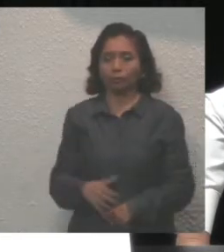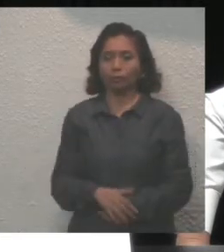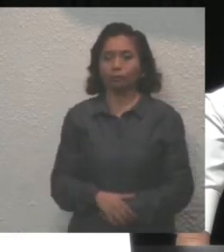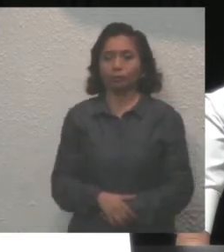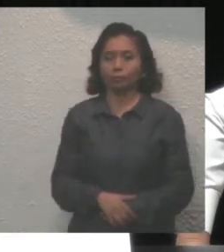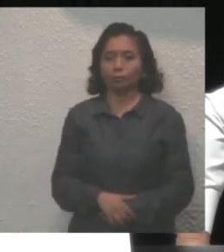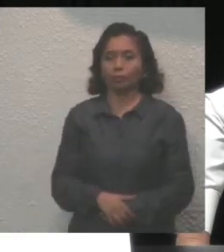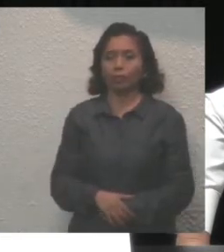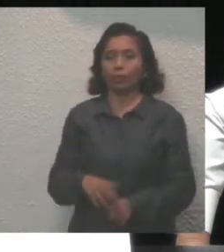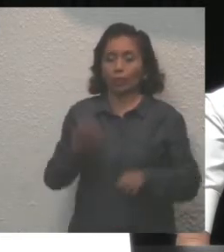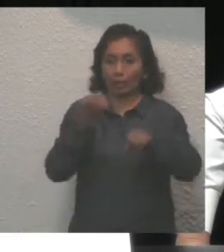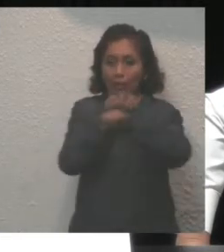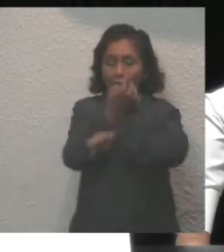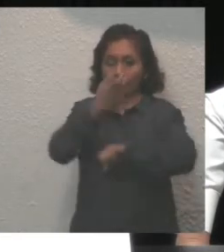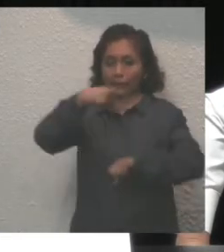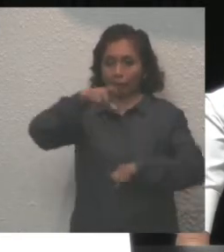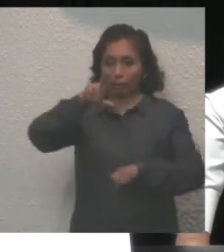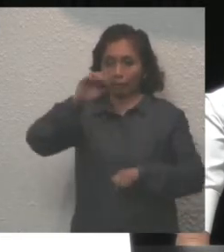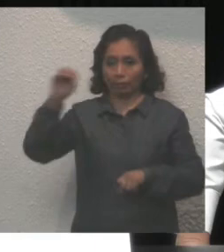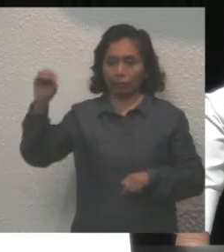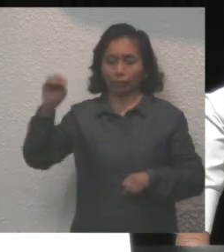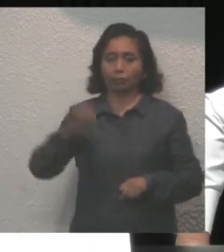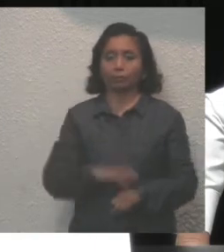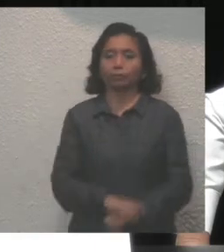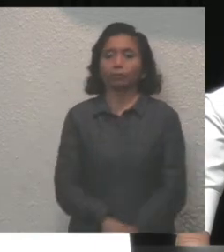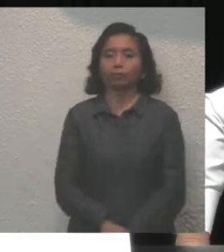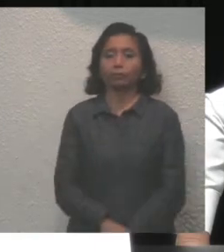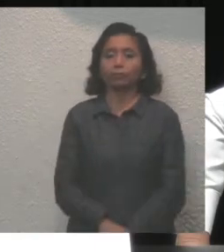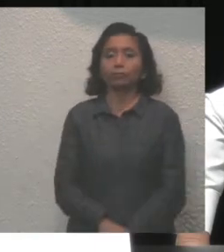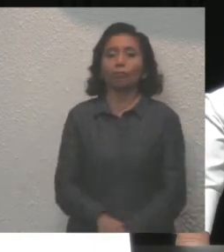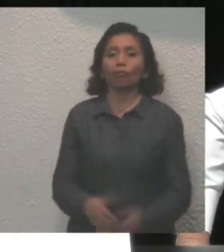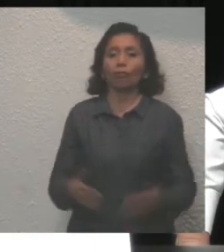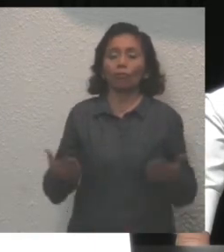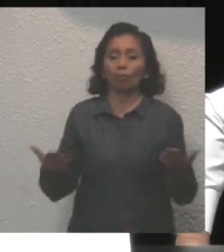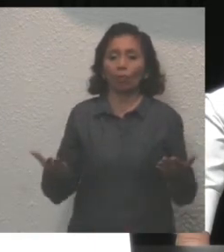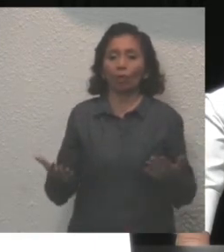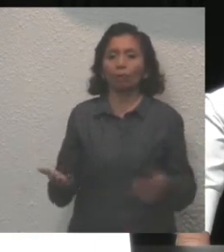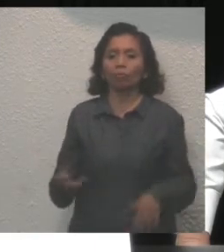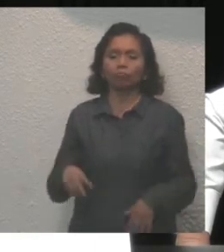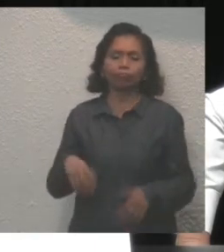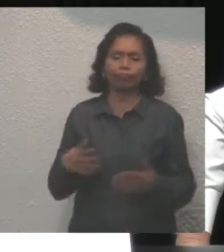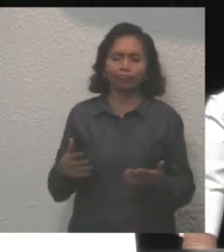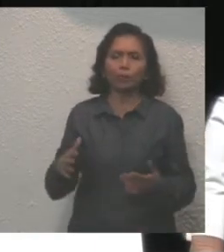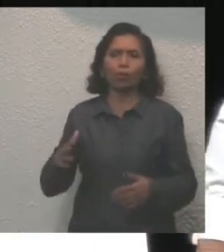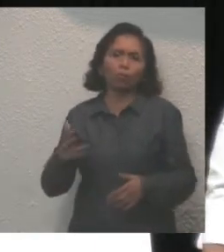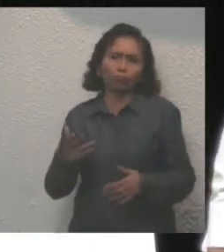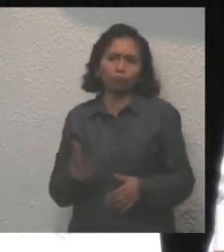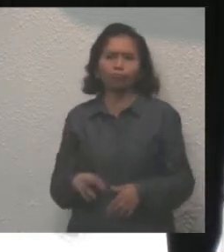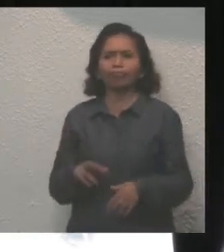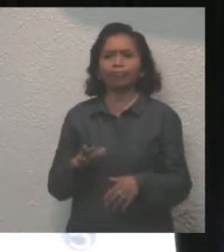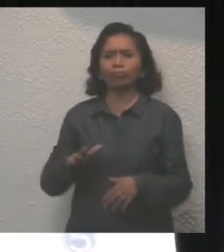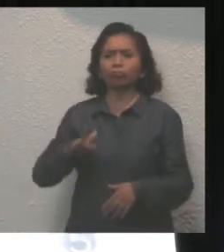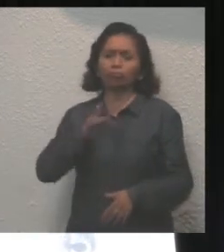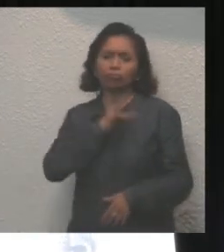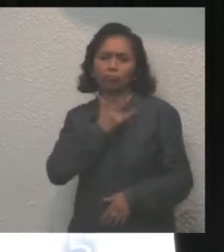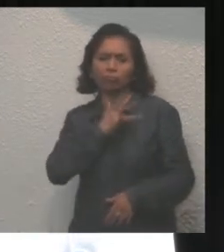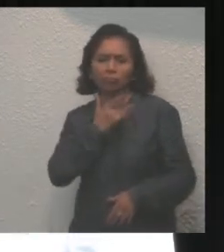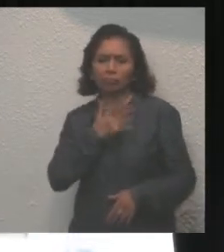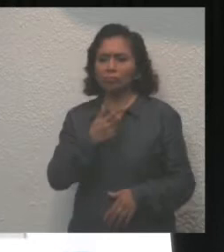Poder Ejecutivo del Estado de Quintana Roo. Es un verdadero honor dirigirme al